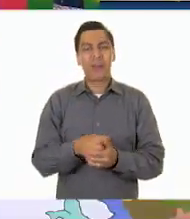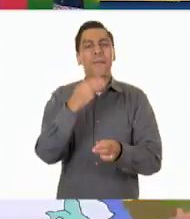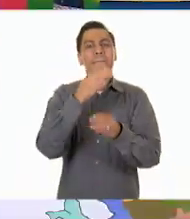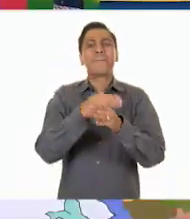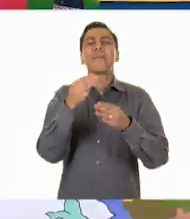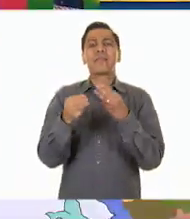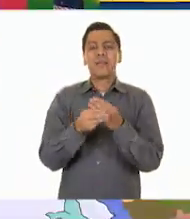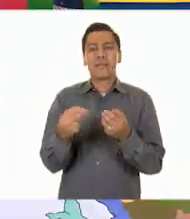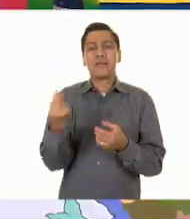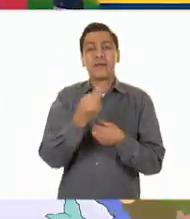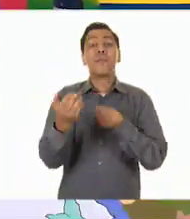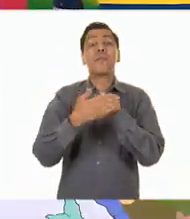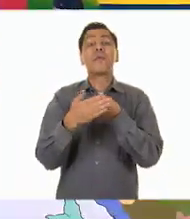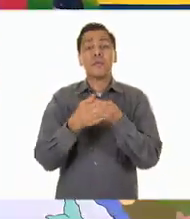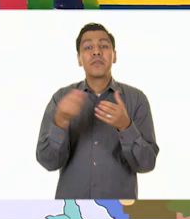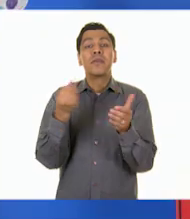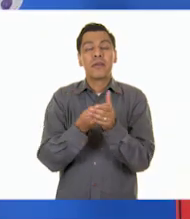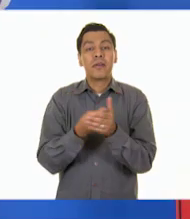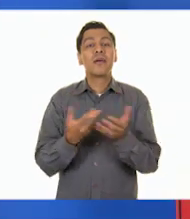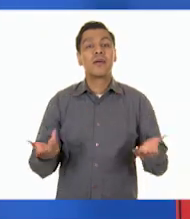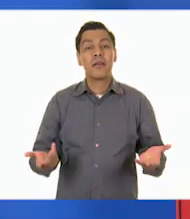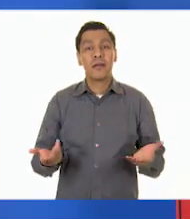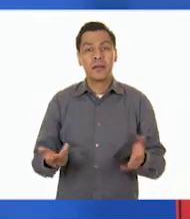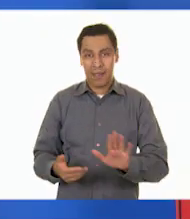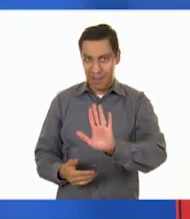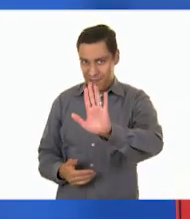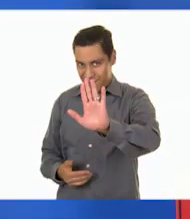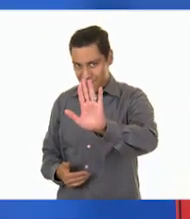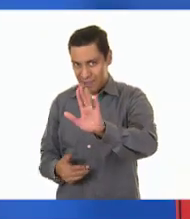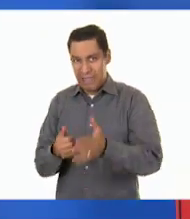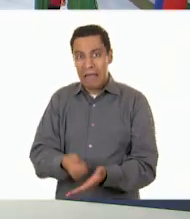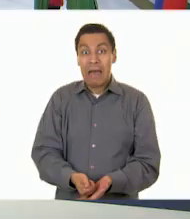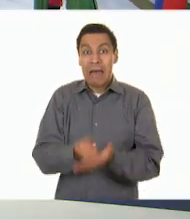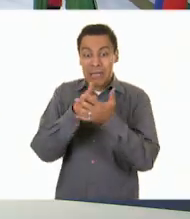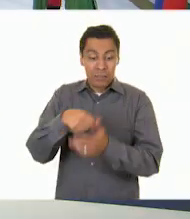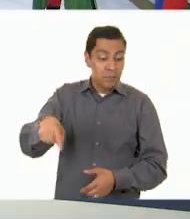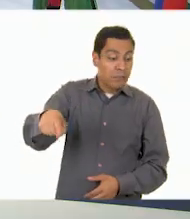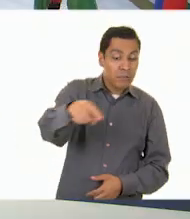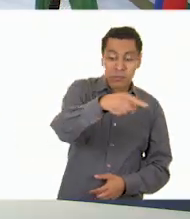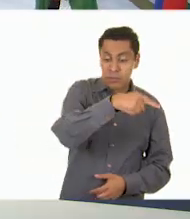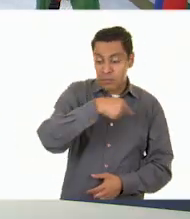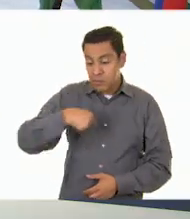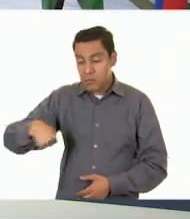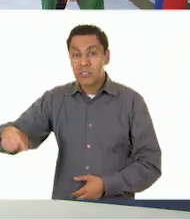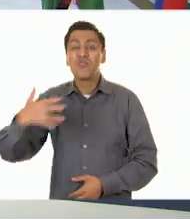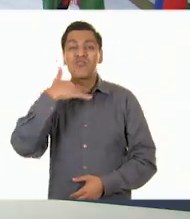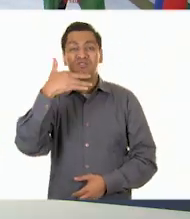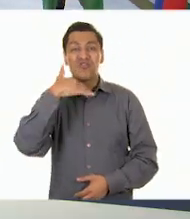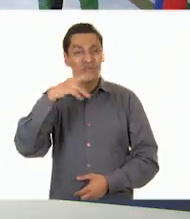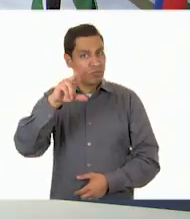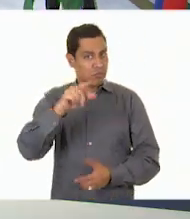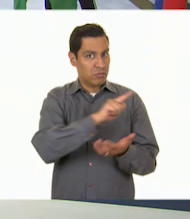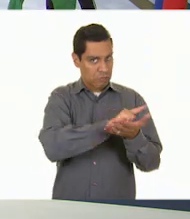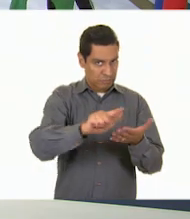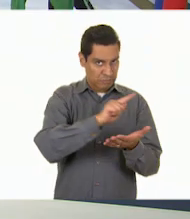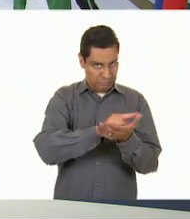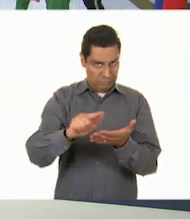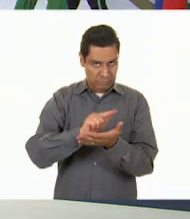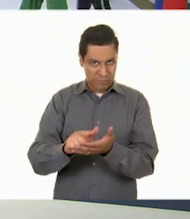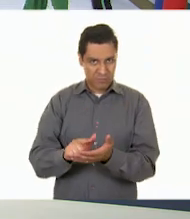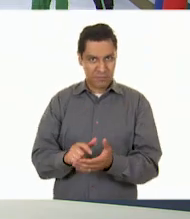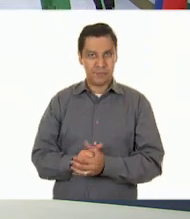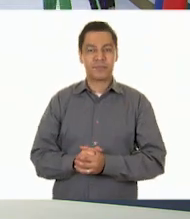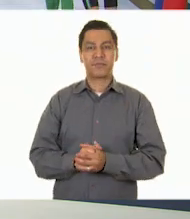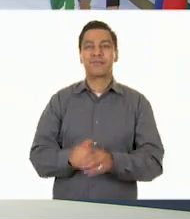presentados para nuestra próxima sesión y antes de que yo se los mencione me ayuda a levantar el material para dejarla espacio tal y como lo encontramos con tavolaro que si